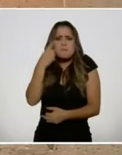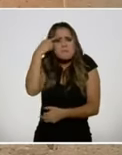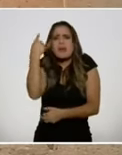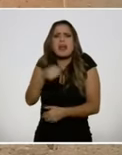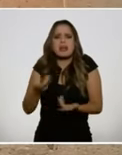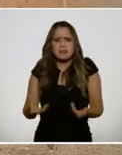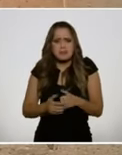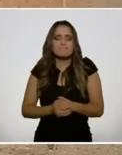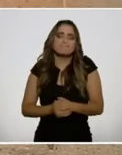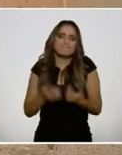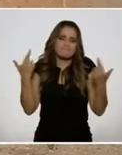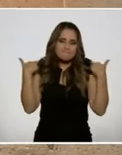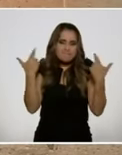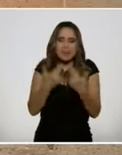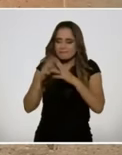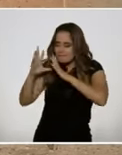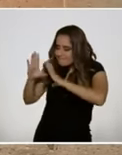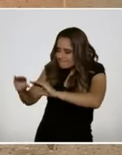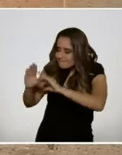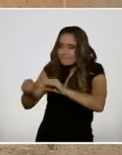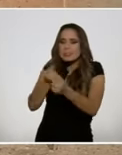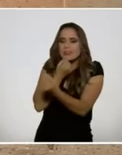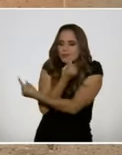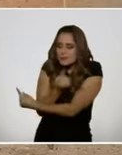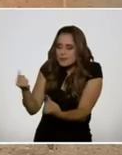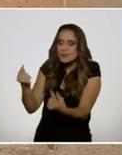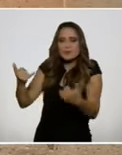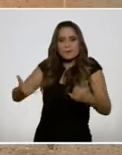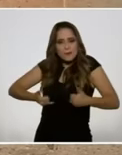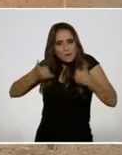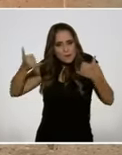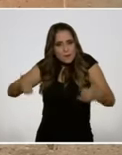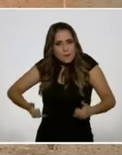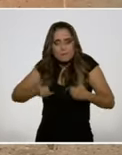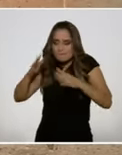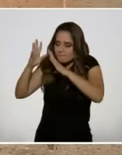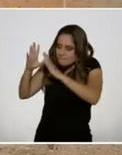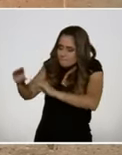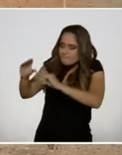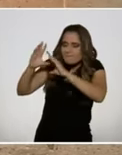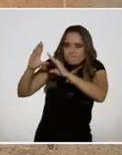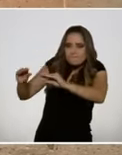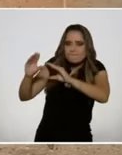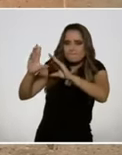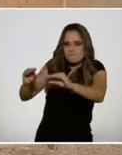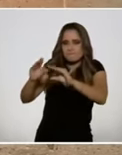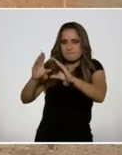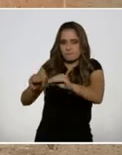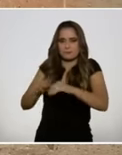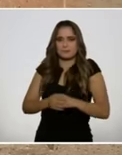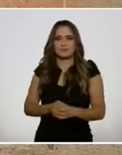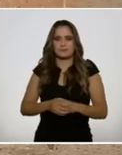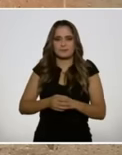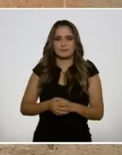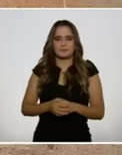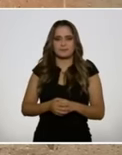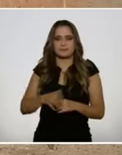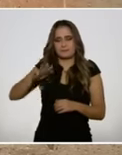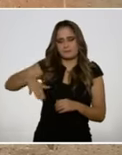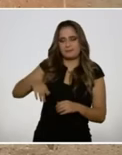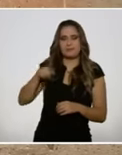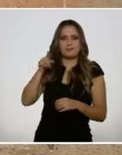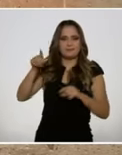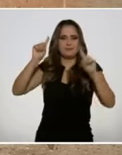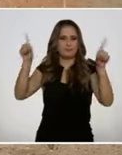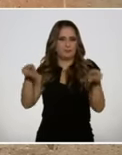precisamente los niños, las niñas, los jóvenes, los adolescentes, que efectivamente, como bien decía esa obra tan